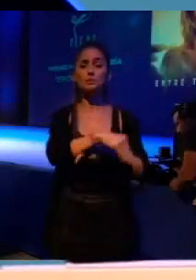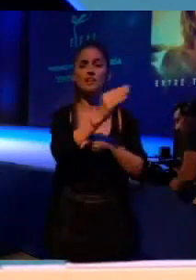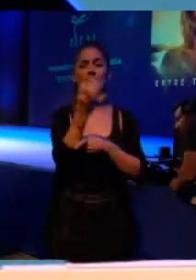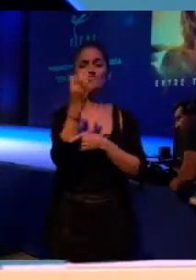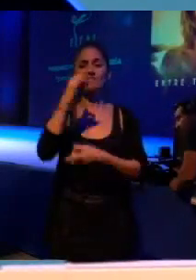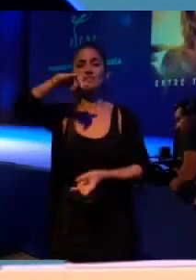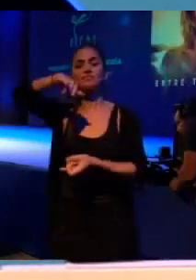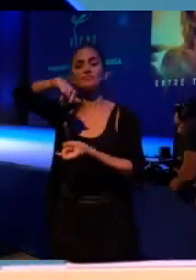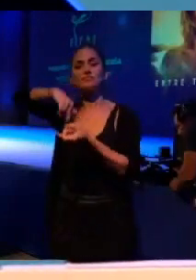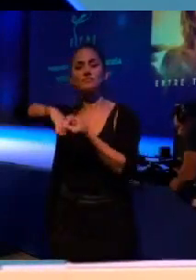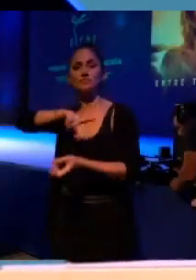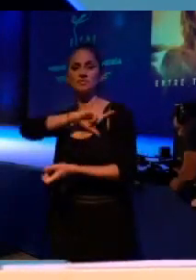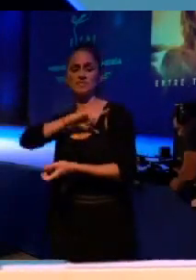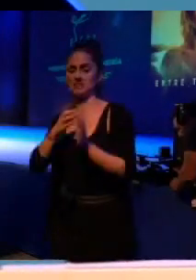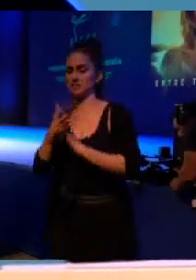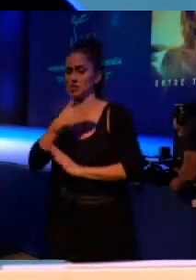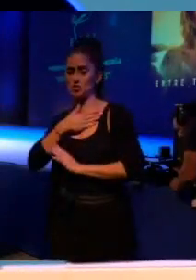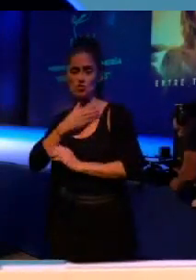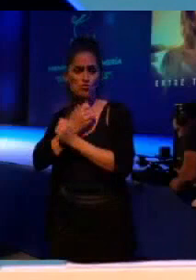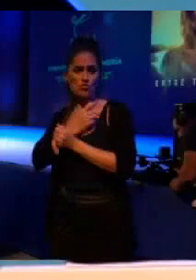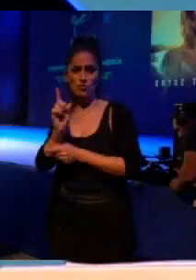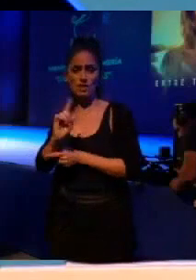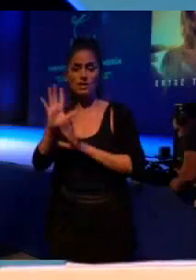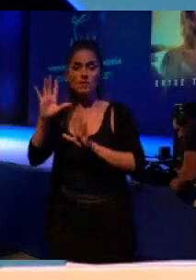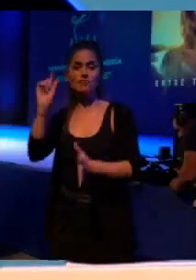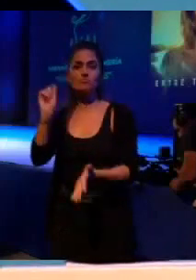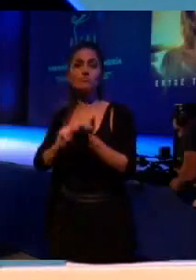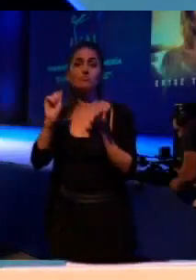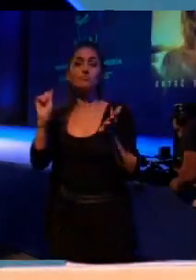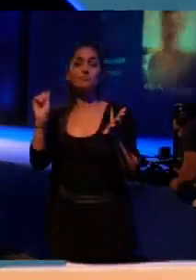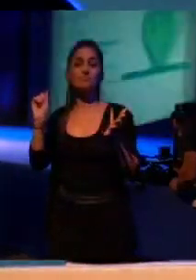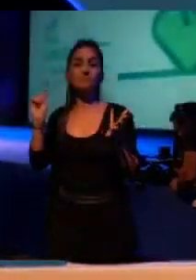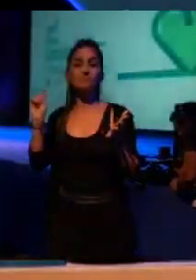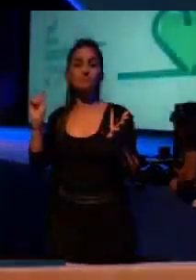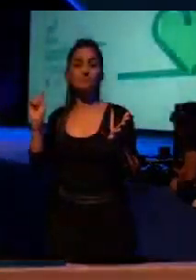un terrateniente al que no quiere, pero de pronto...